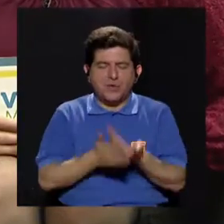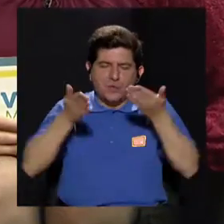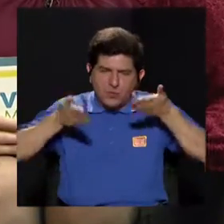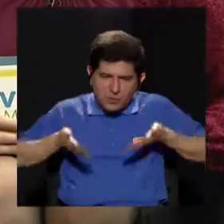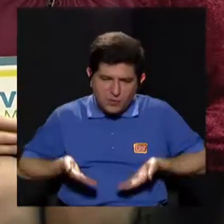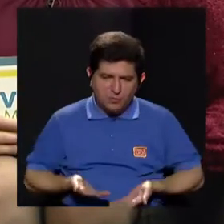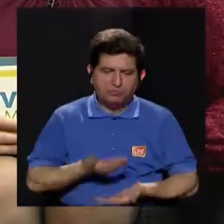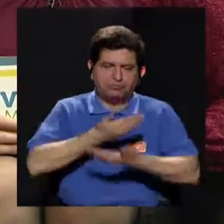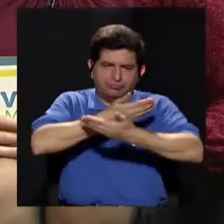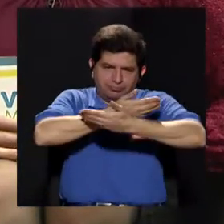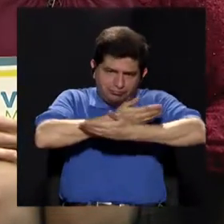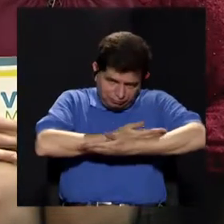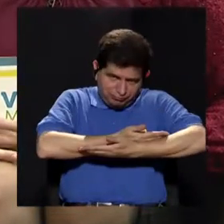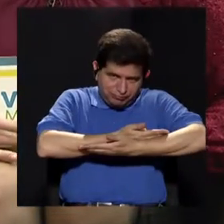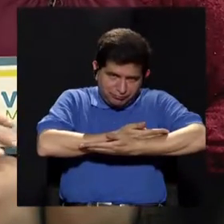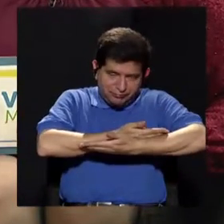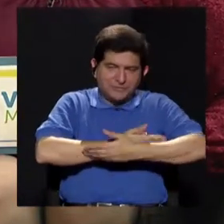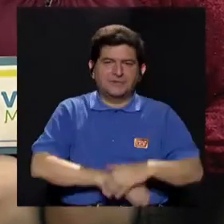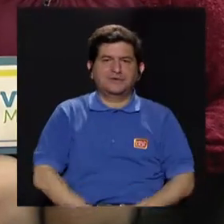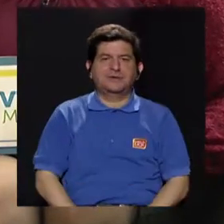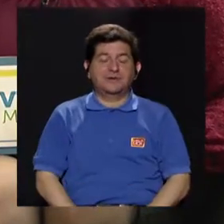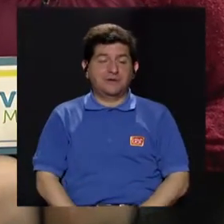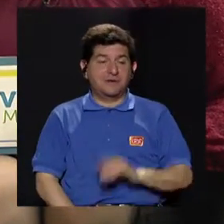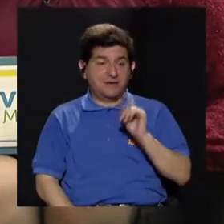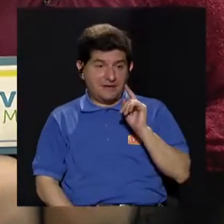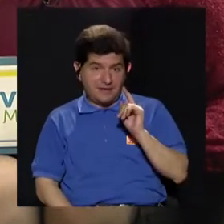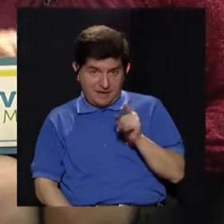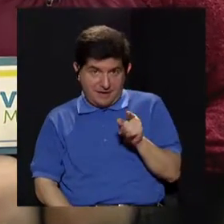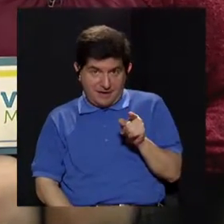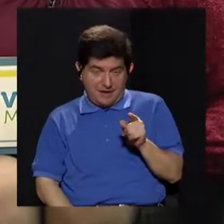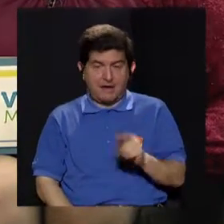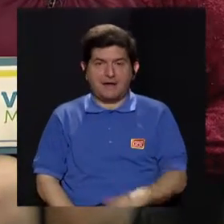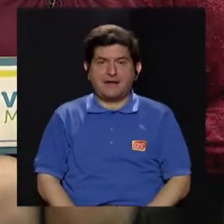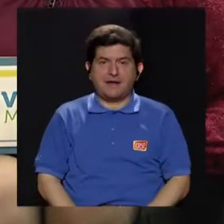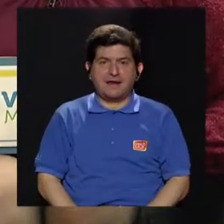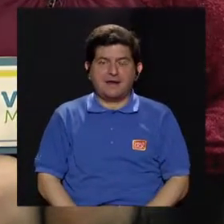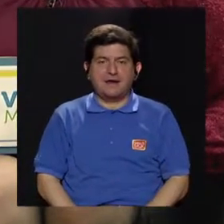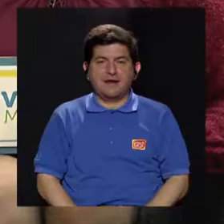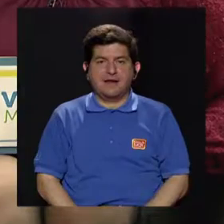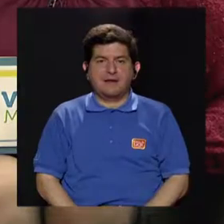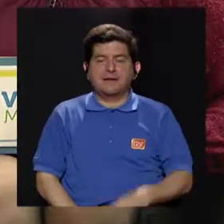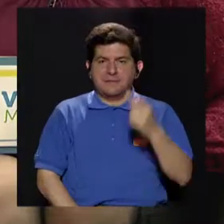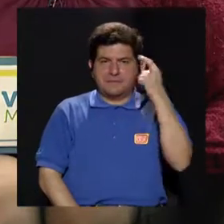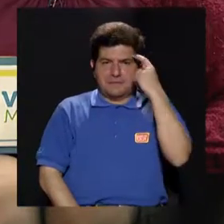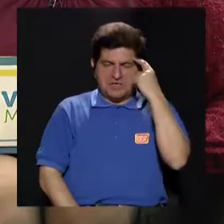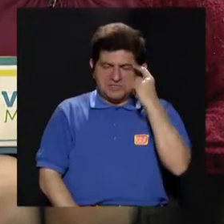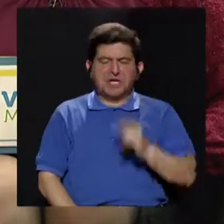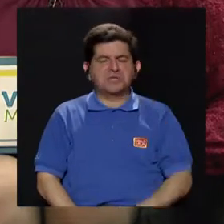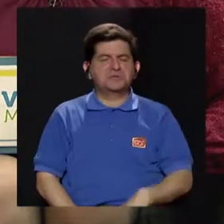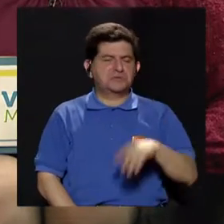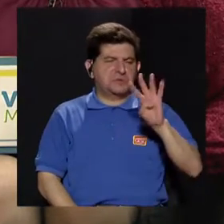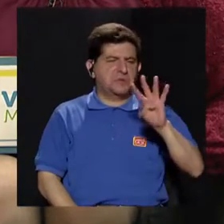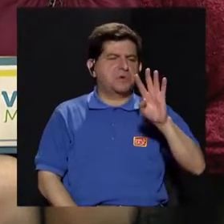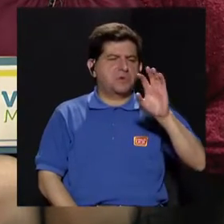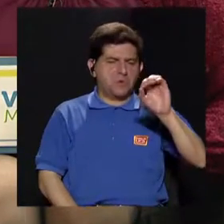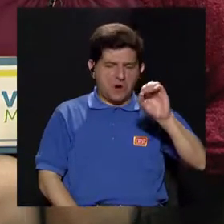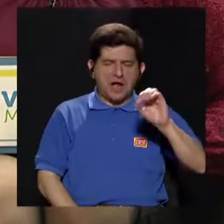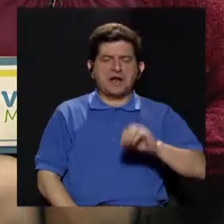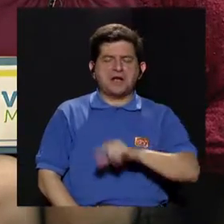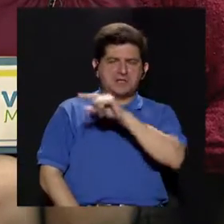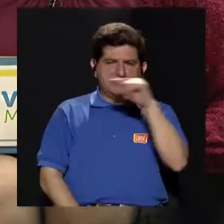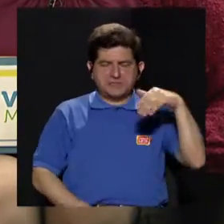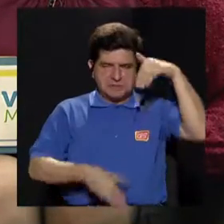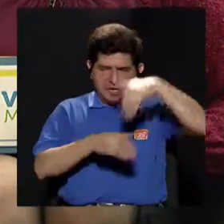neonato, el recién nacido de término que duró sus 40 semanas